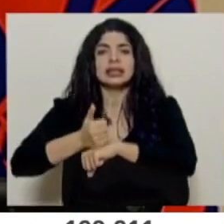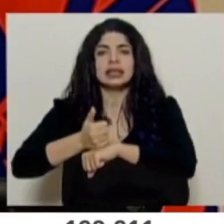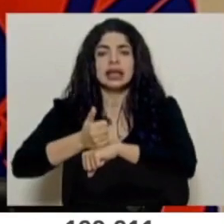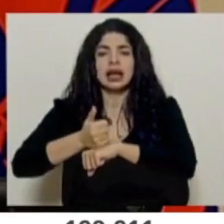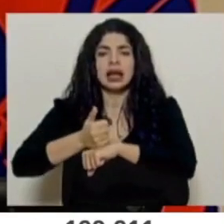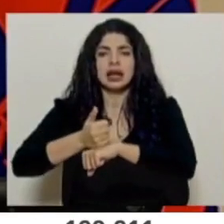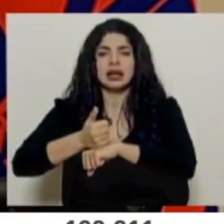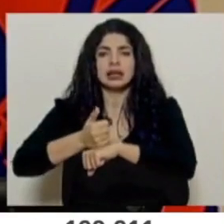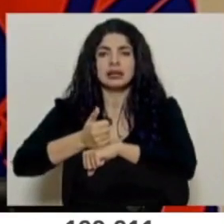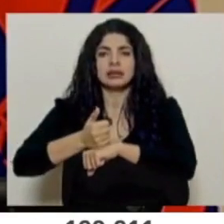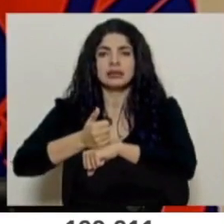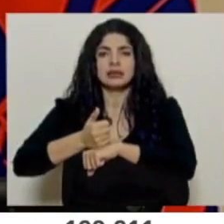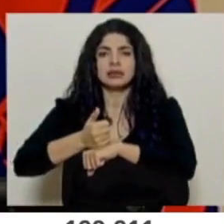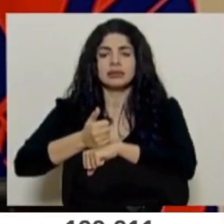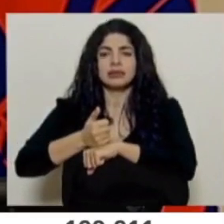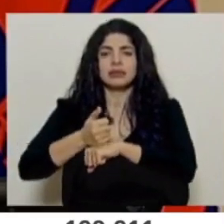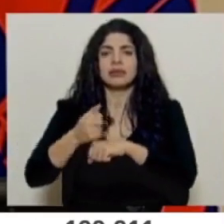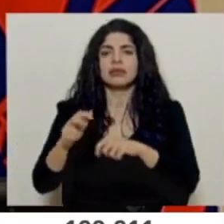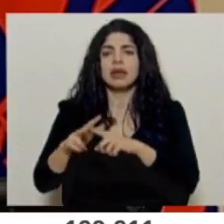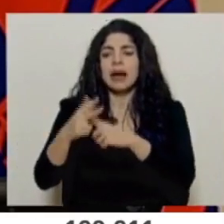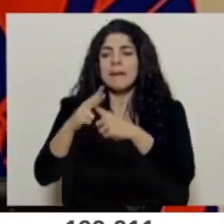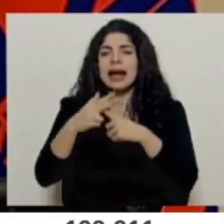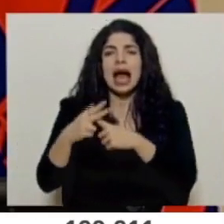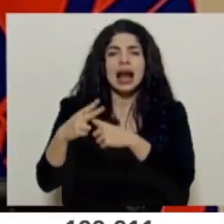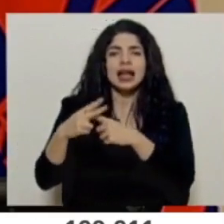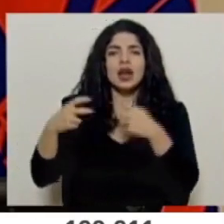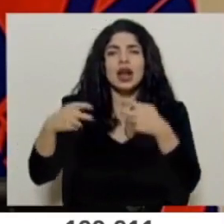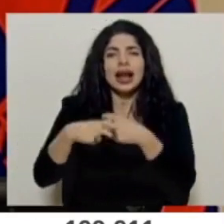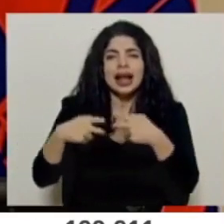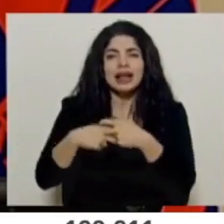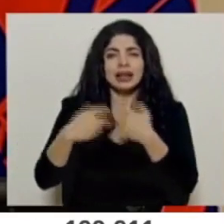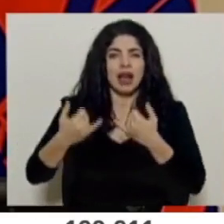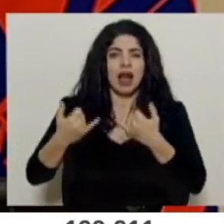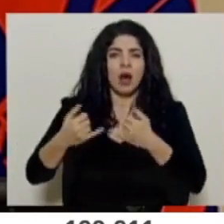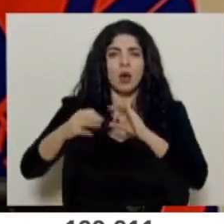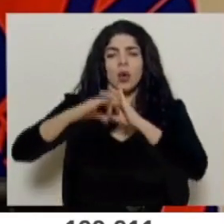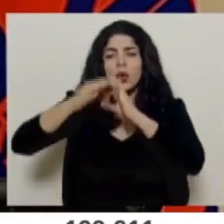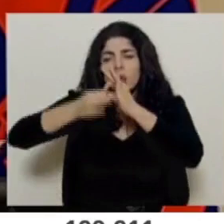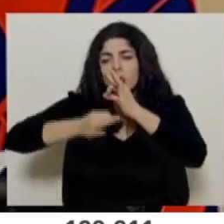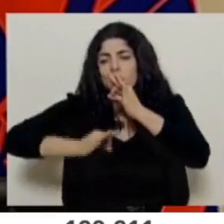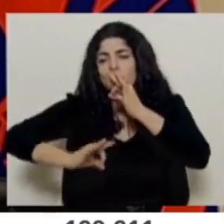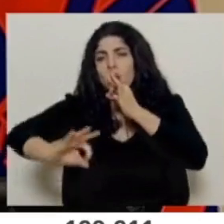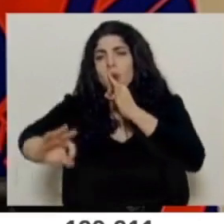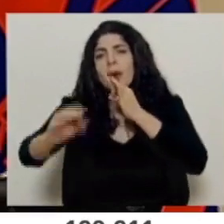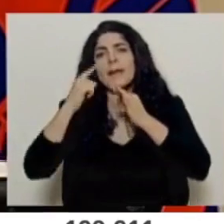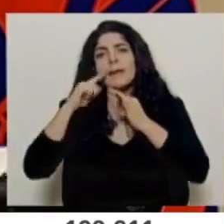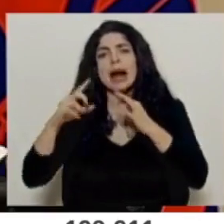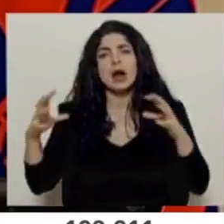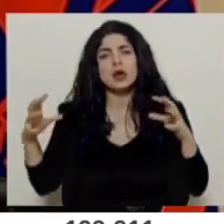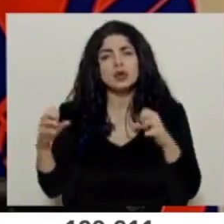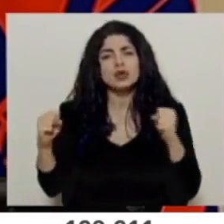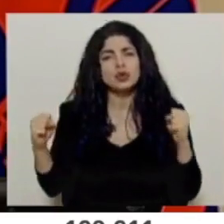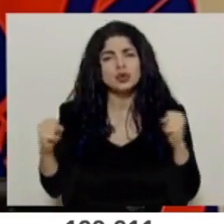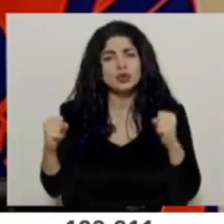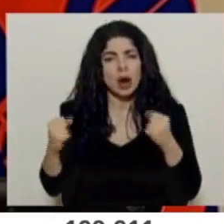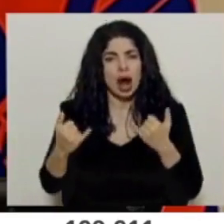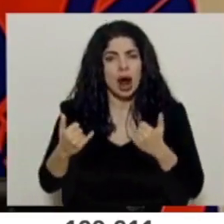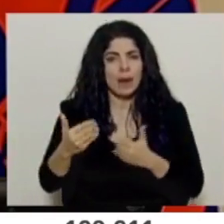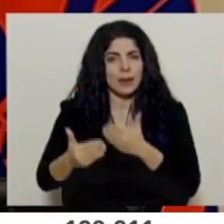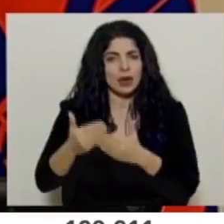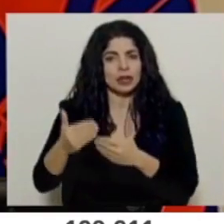de los aspectos mecánicos, eléctricos, los ductos de refrigeración, y estaría lista, como